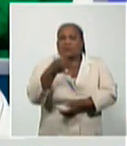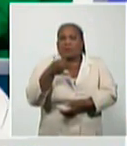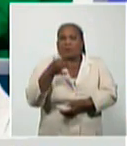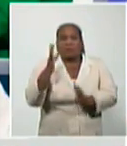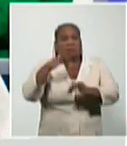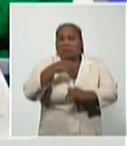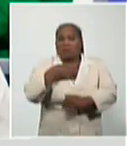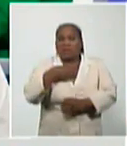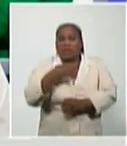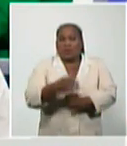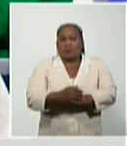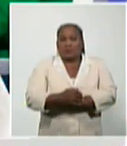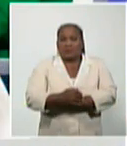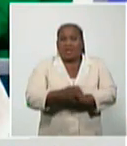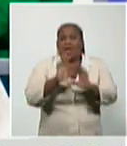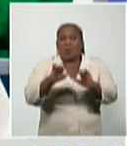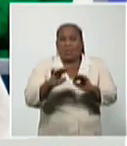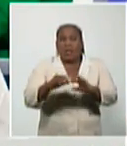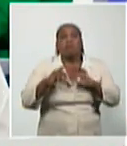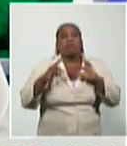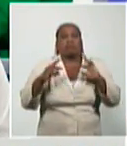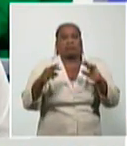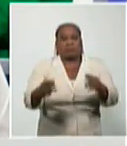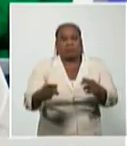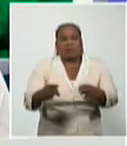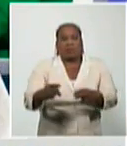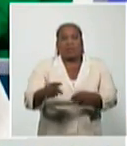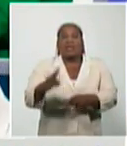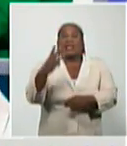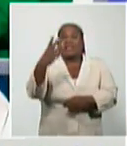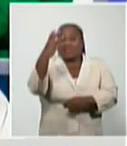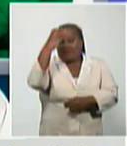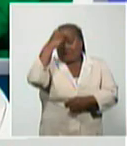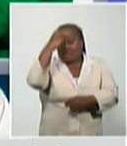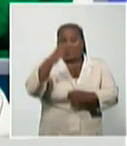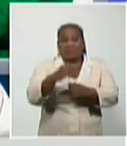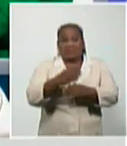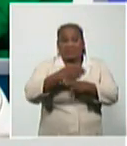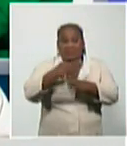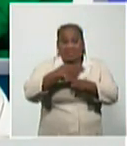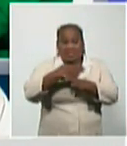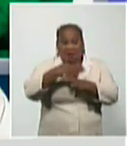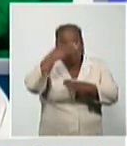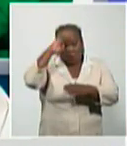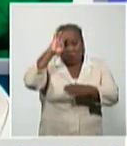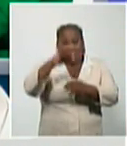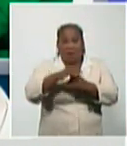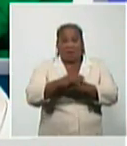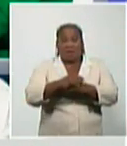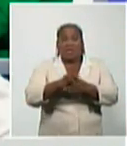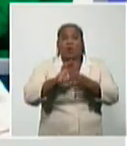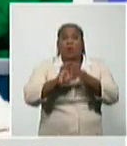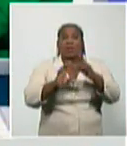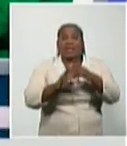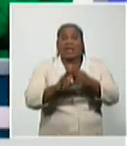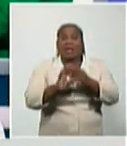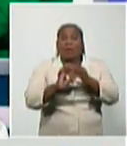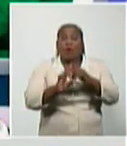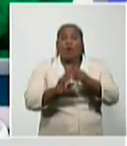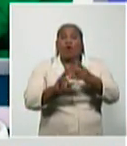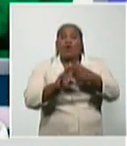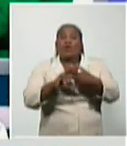lo dijimos un día y lo ratificamos. Tercer Frente en Santiago y Yateras en Guantánamo son los únicos municipios que no han